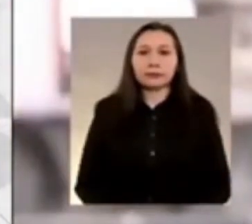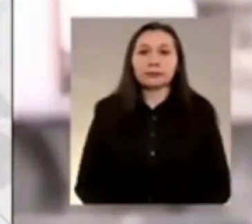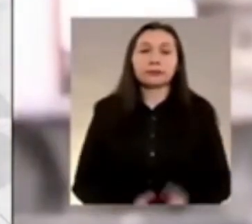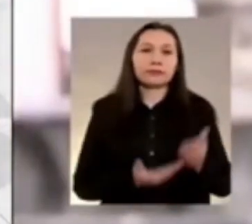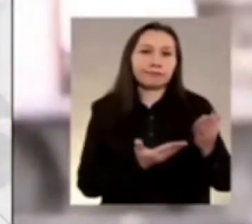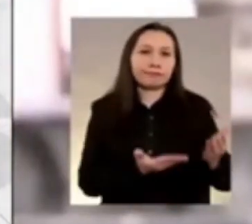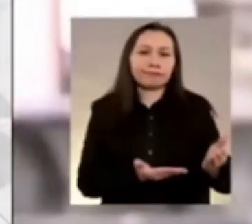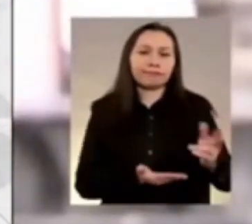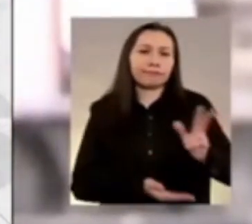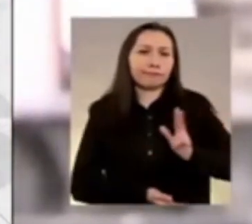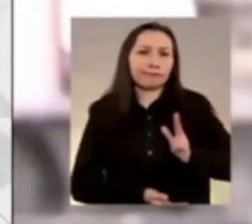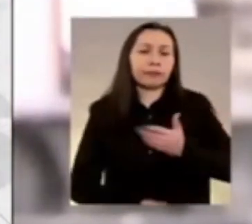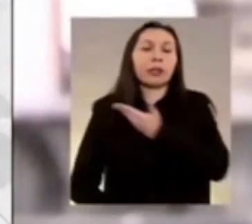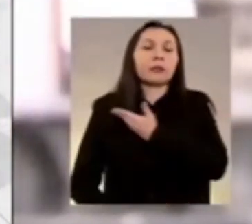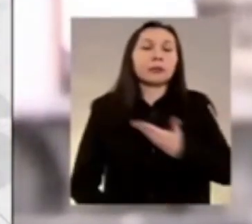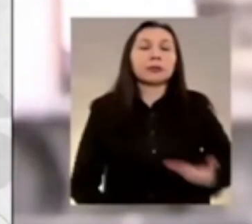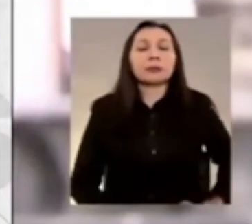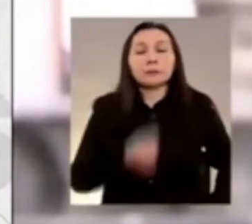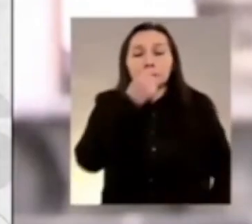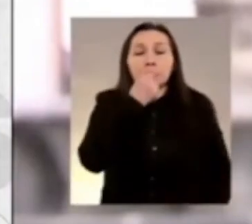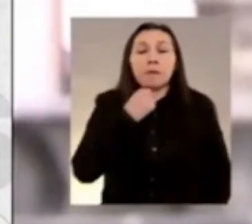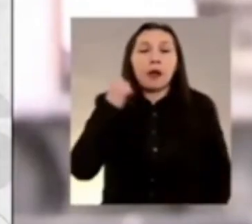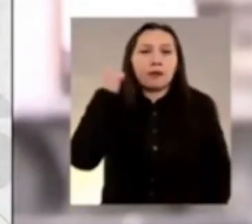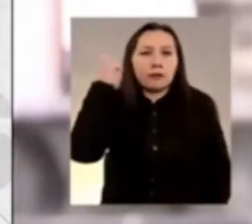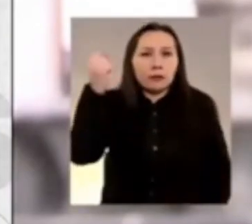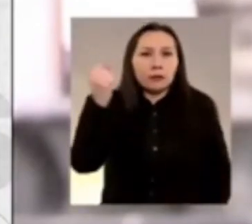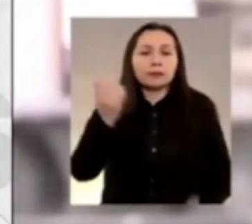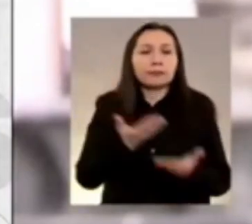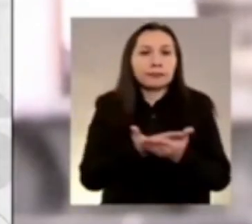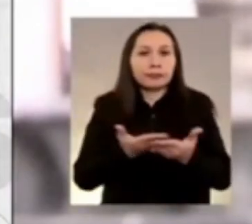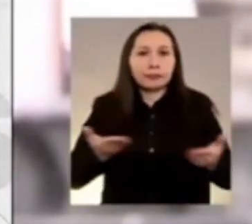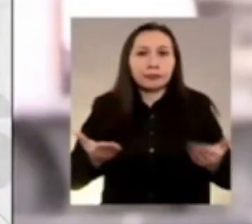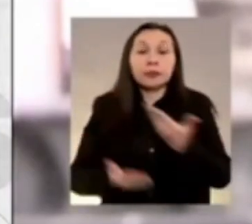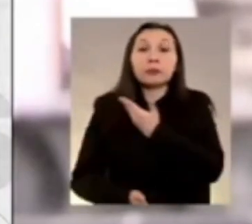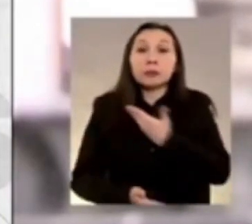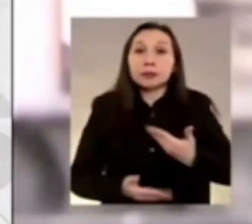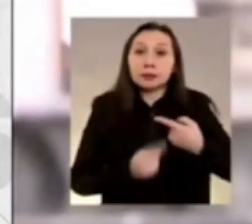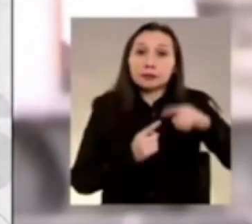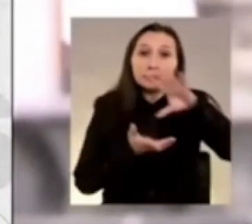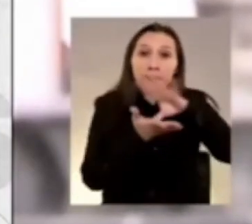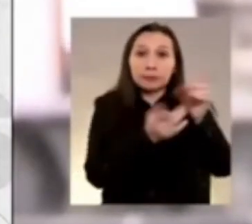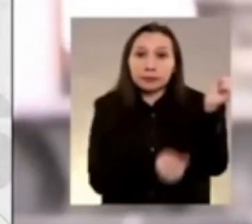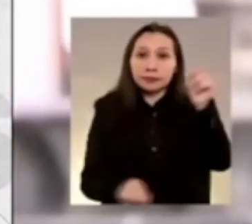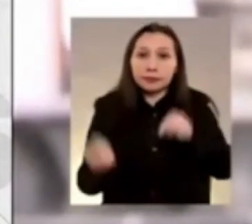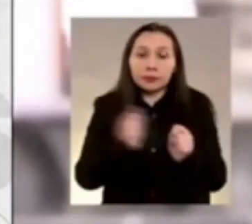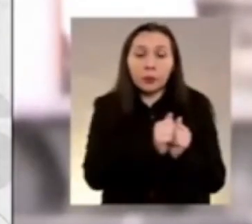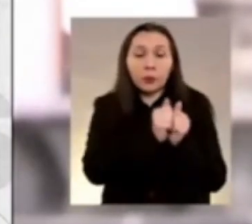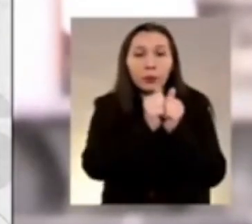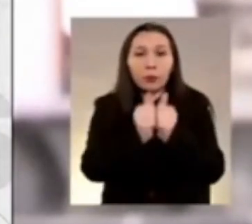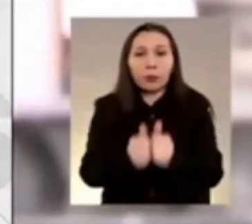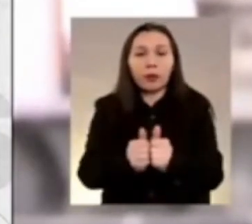Señor presidente Gabriel Boric, señores presidentes que nos acompañan,